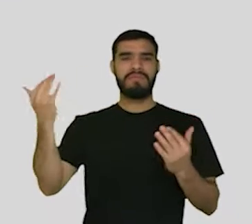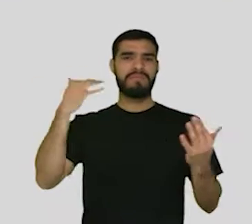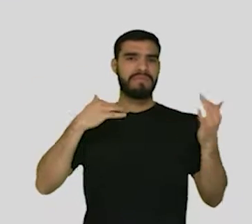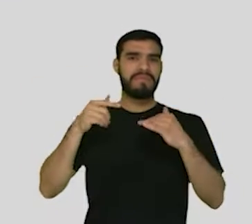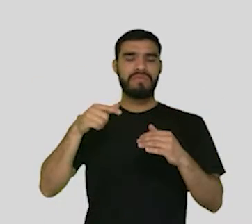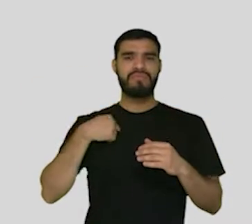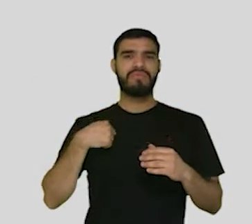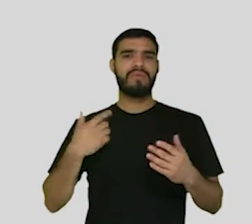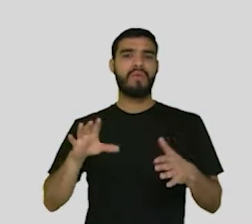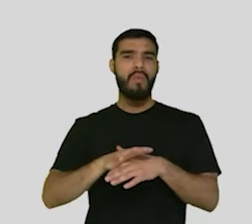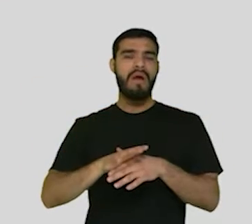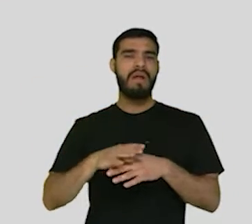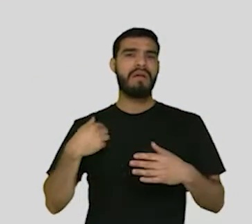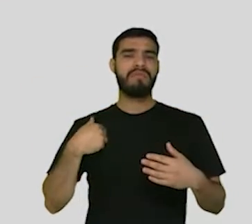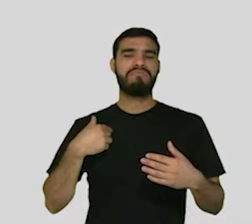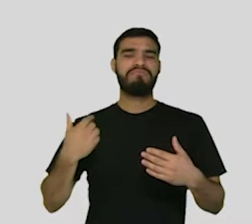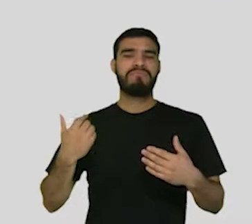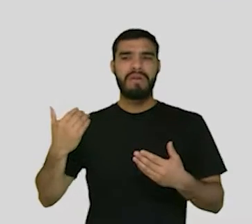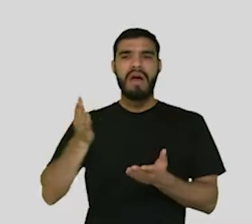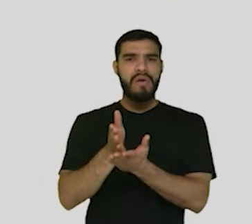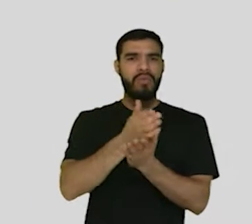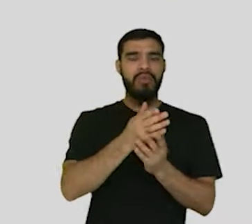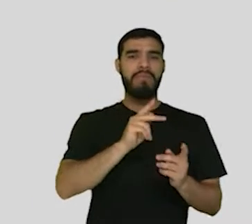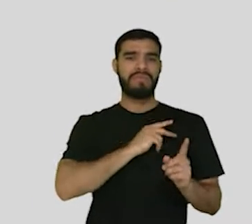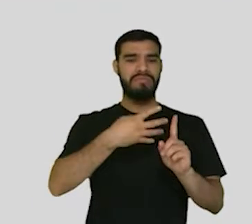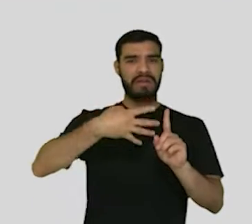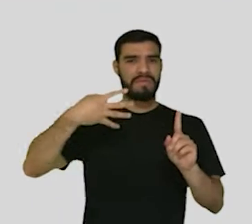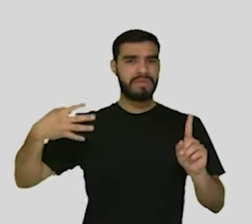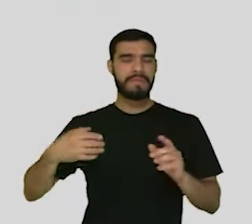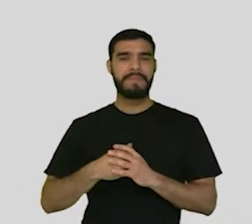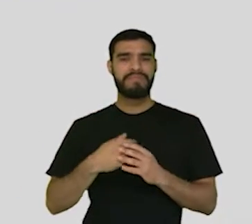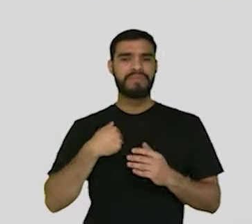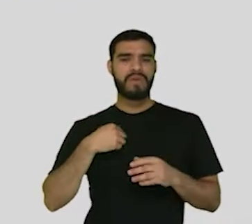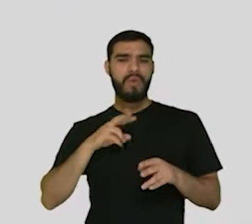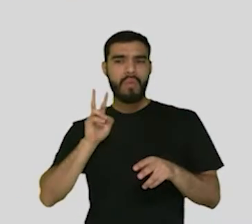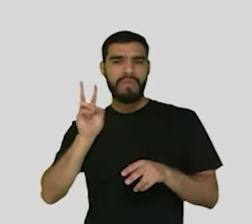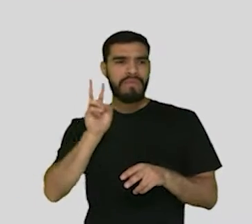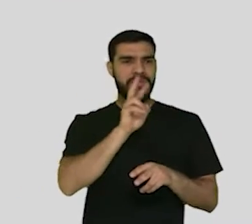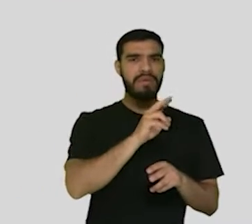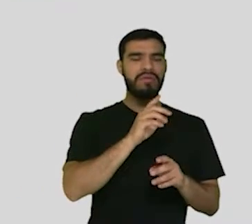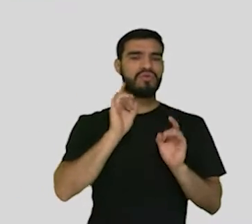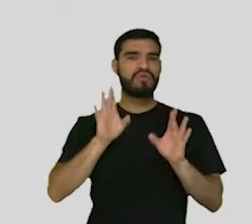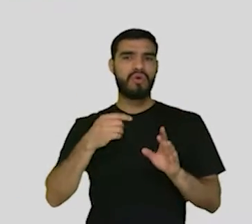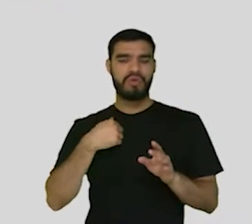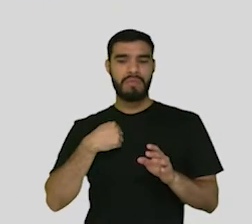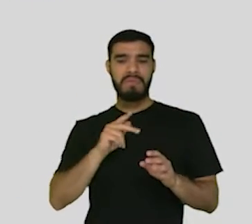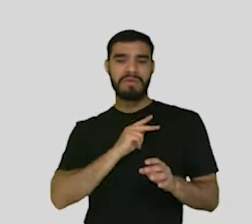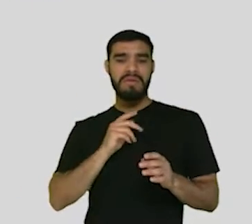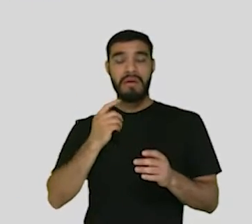hoy cojape trens ja pepe ore rollo identifica yepa como diversidad